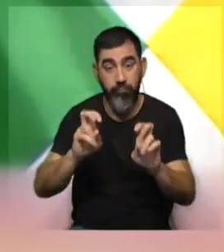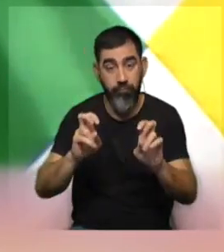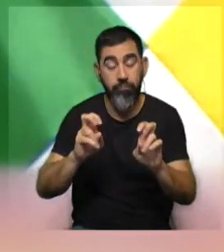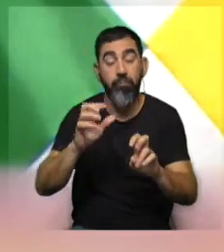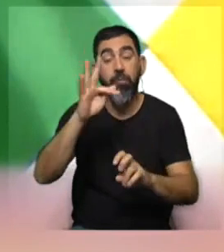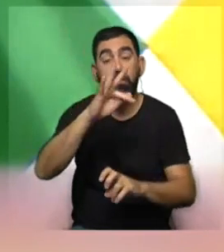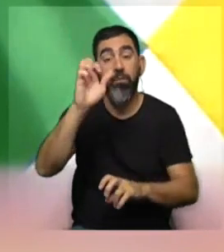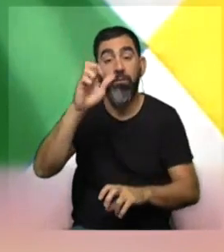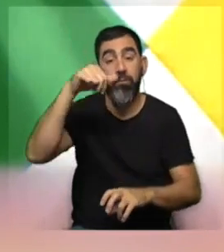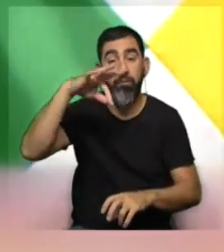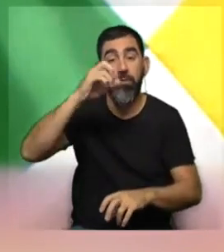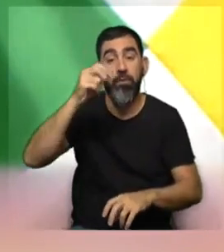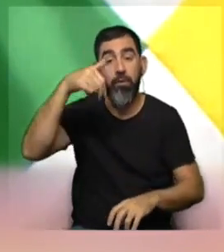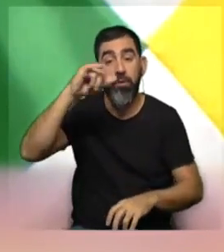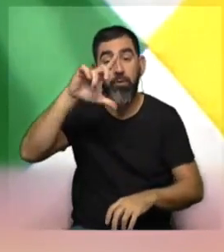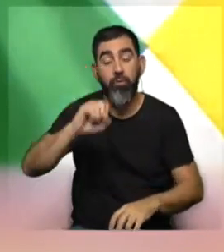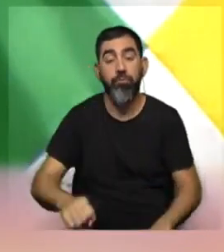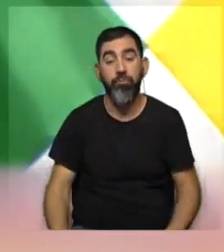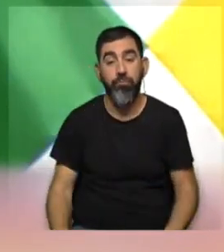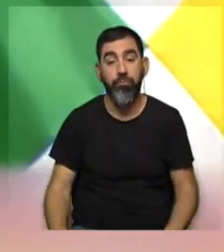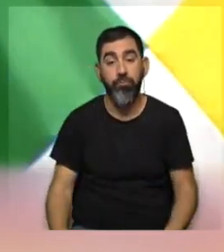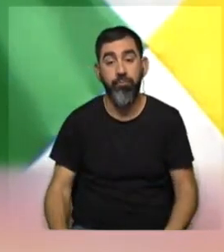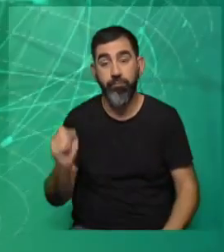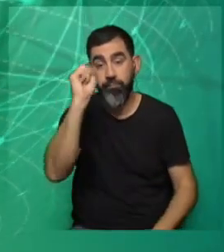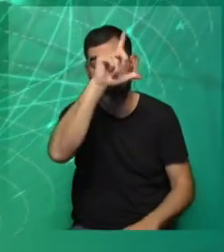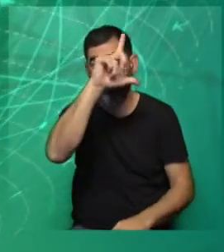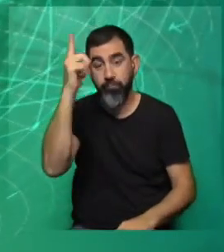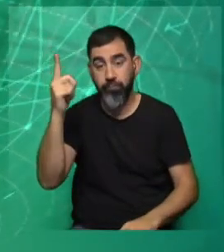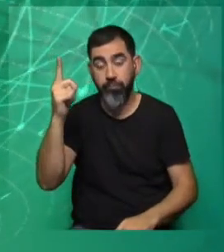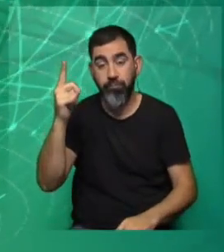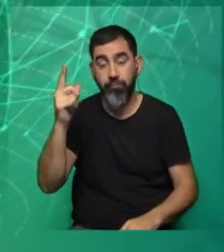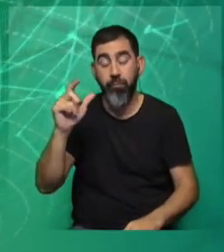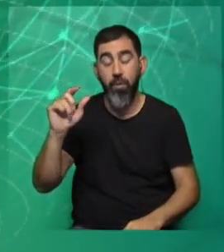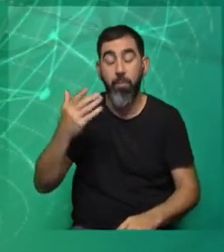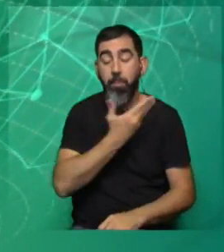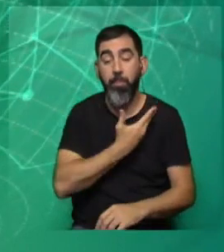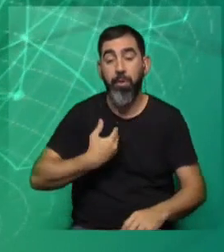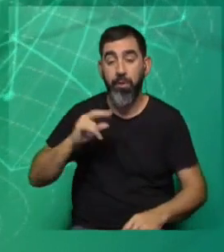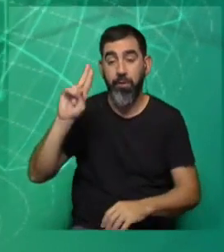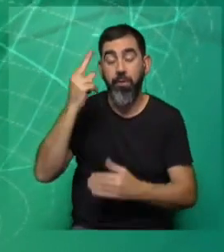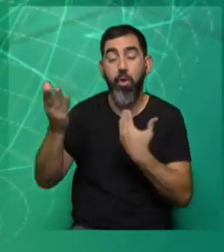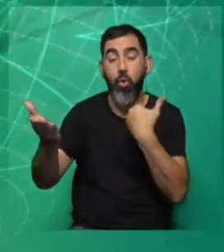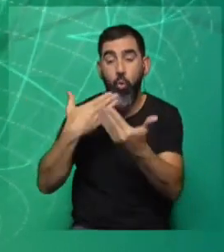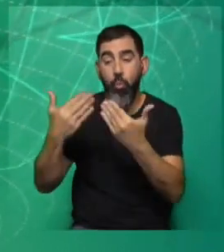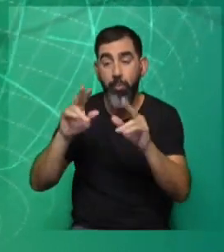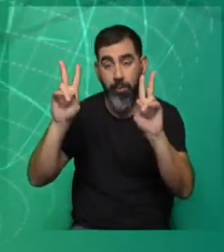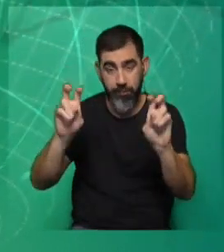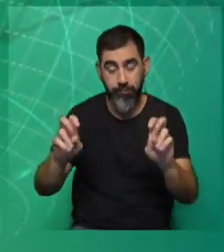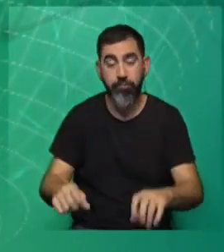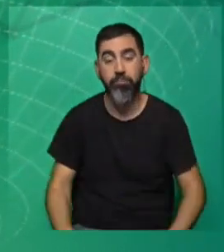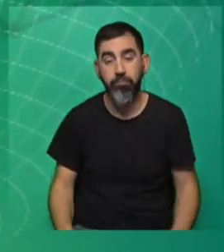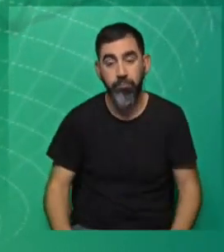el fentanilo con el presente mi tocayo Luis lacalle de Uruguay también conversamos al respecto